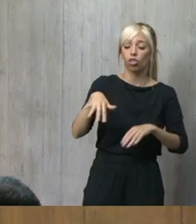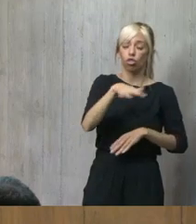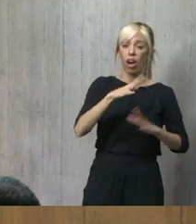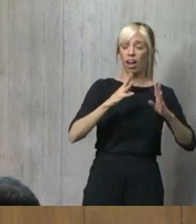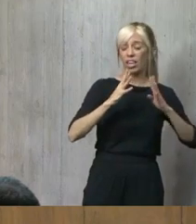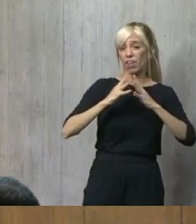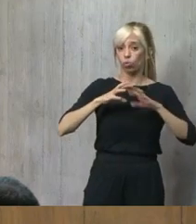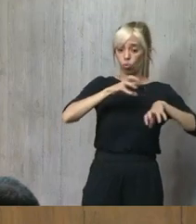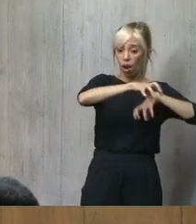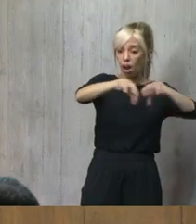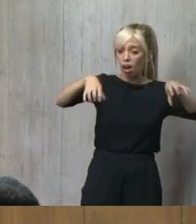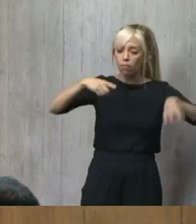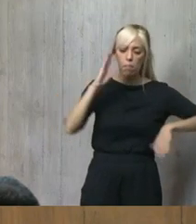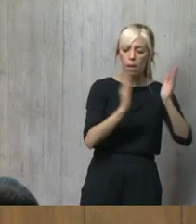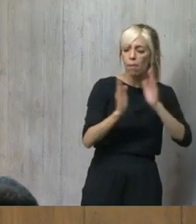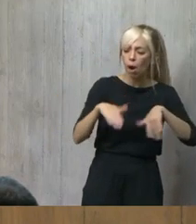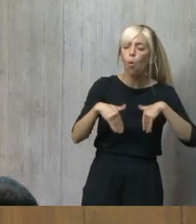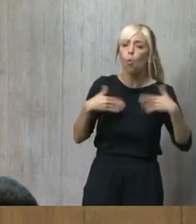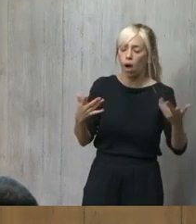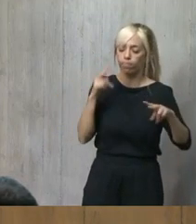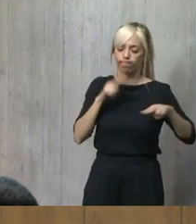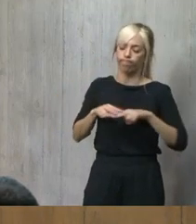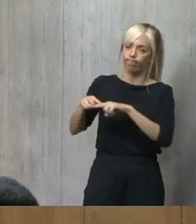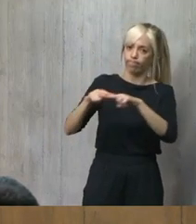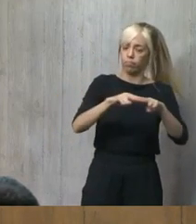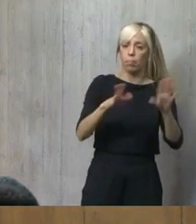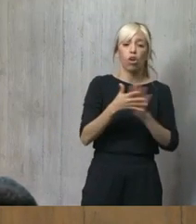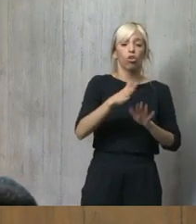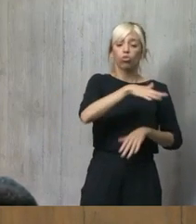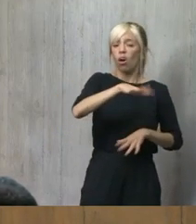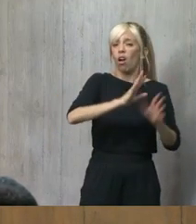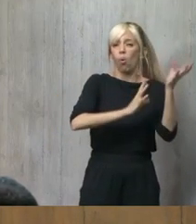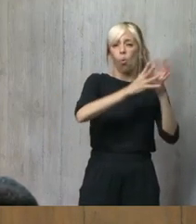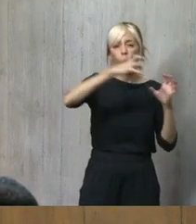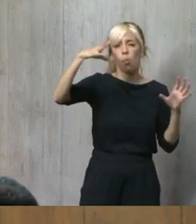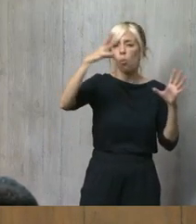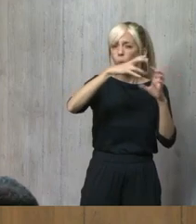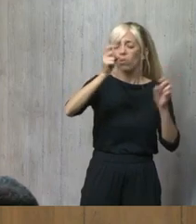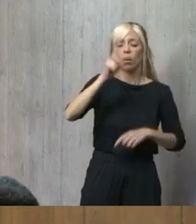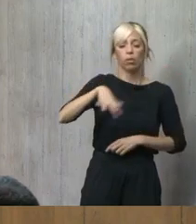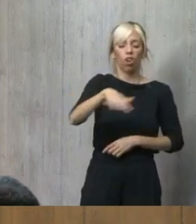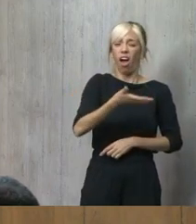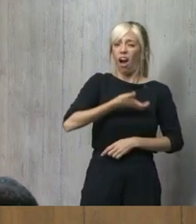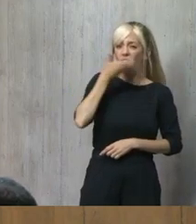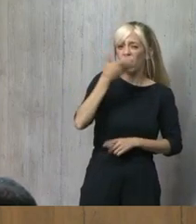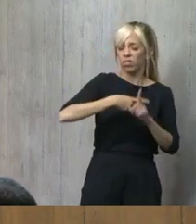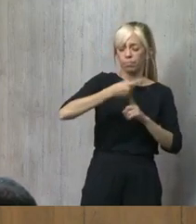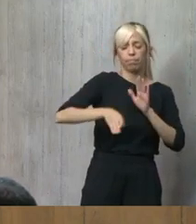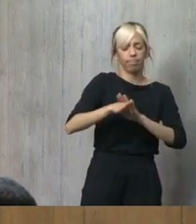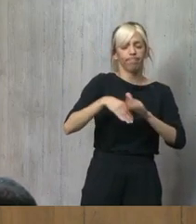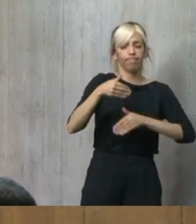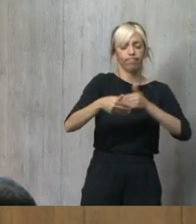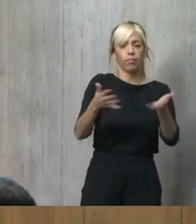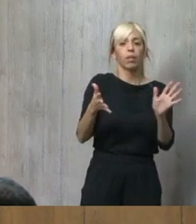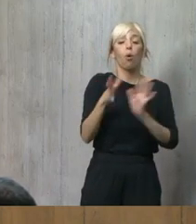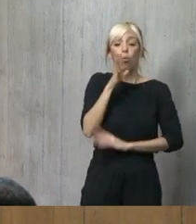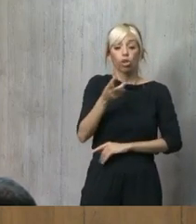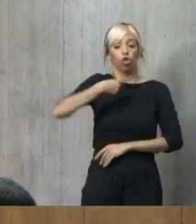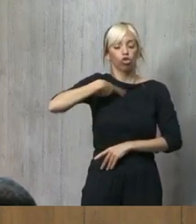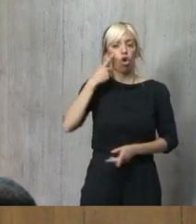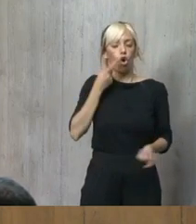existentes. Todo en su interior va a seguir humeando y va a seguir caliente durante un tiempo, por eso el mantener las restricciones que se